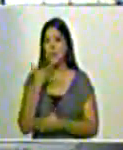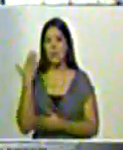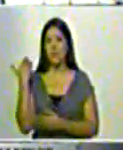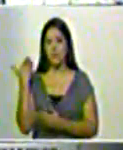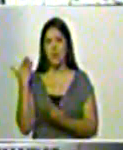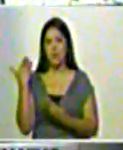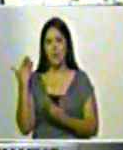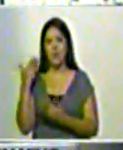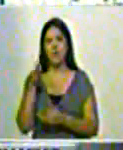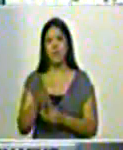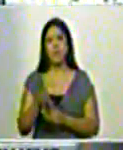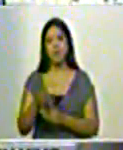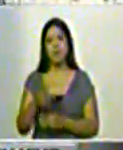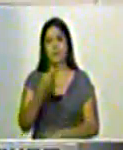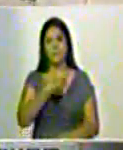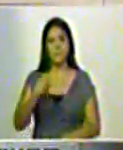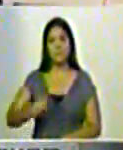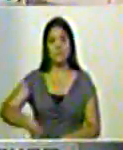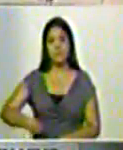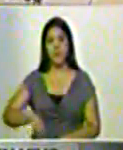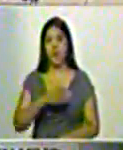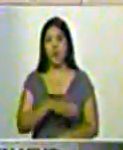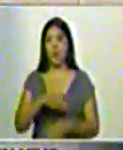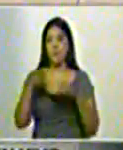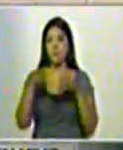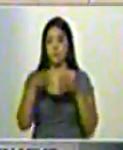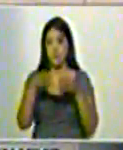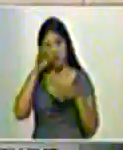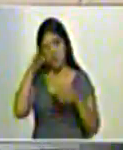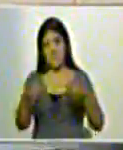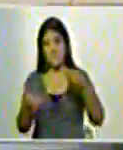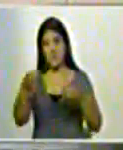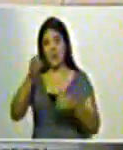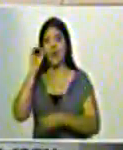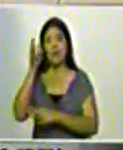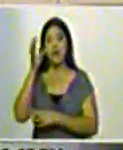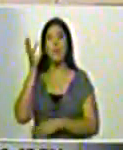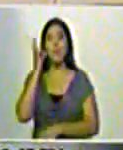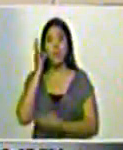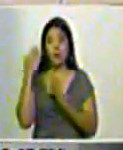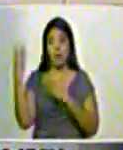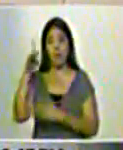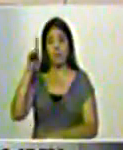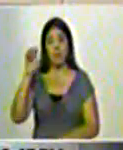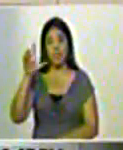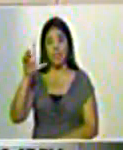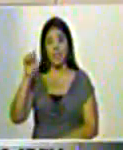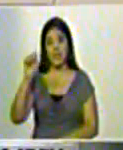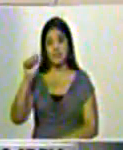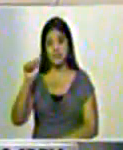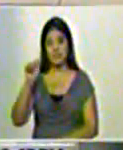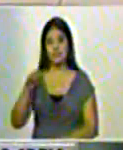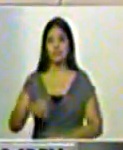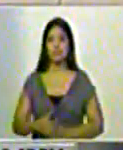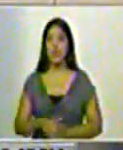nueva presidenta de la Comisión de Energía y Minas de la Asamblea, Delsa Solórzano. Hoy se